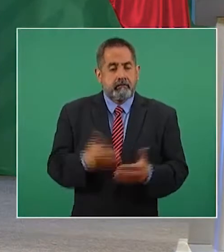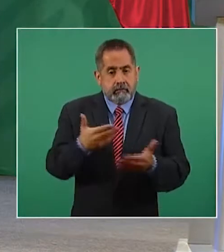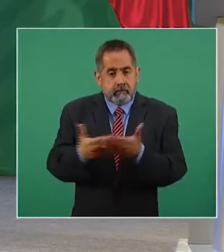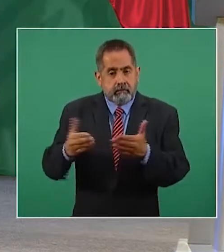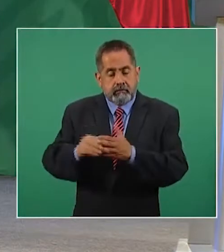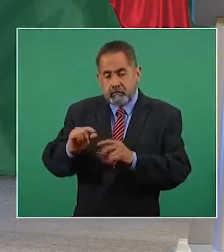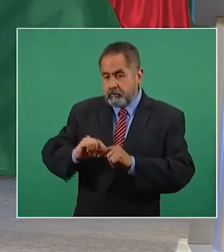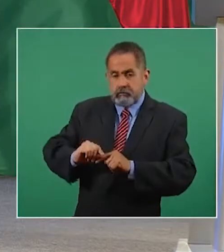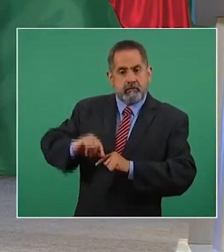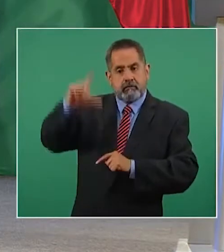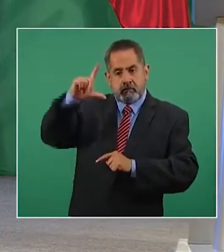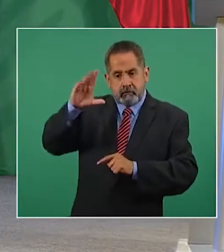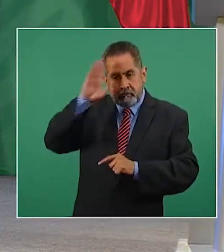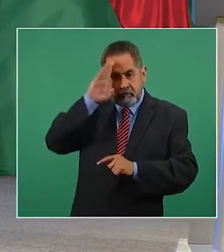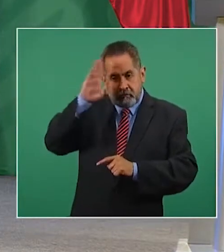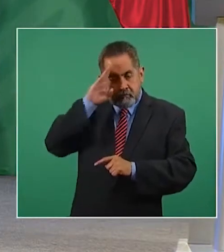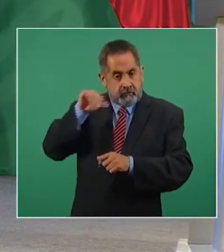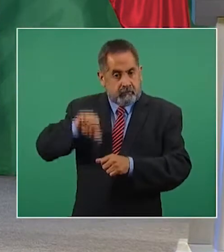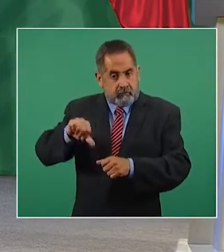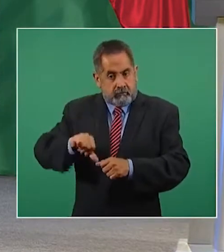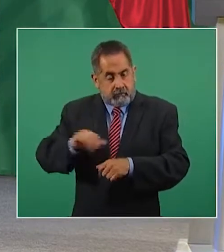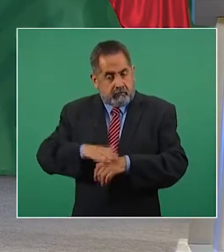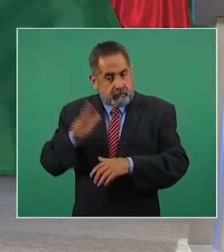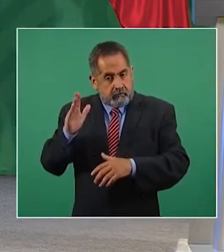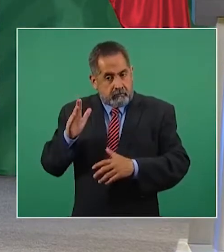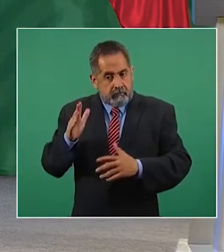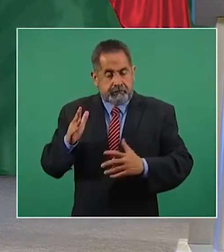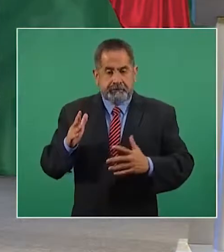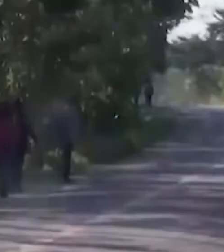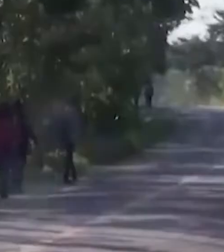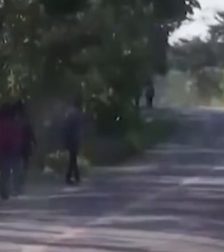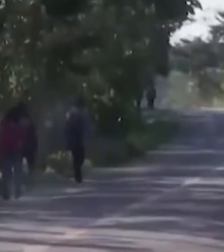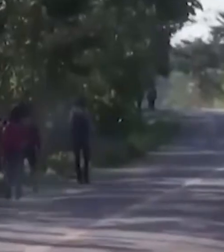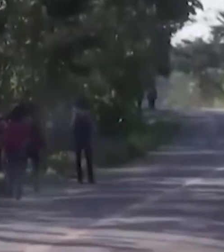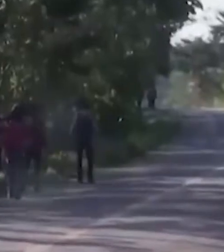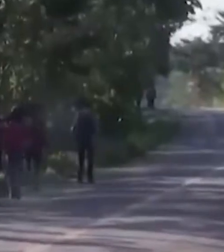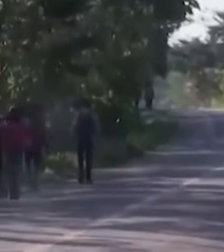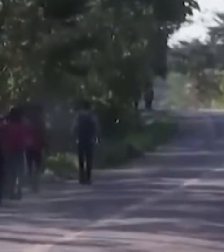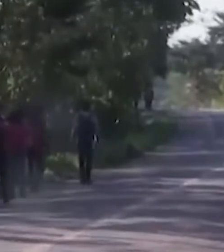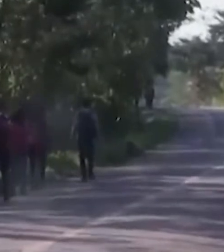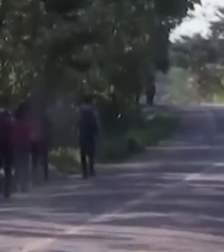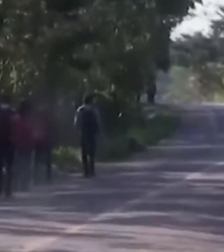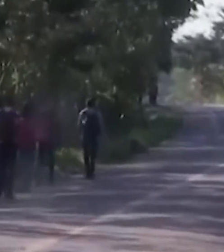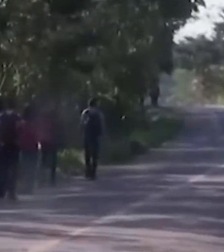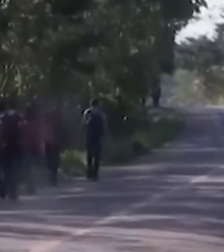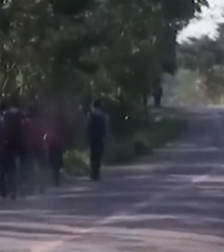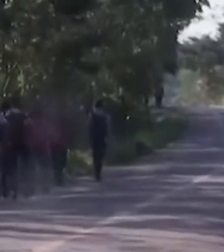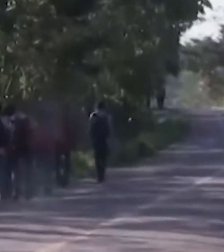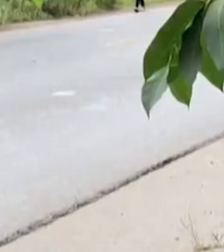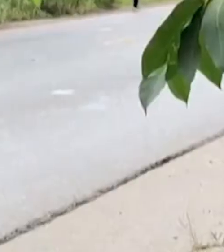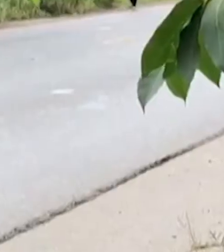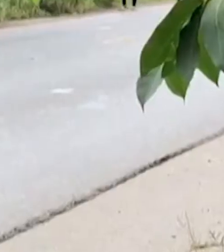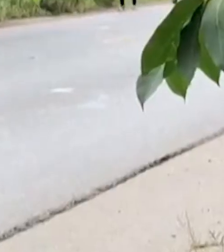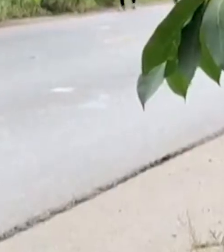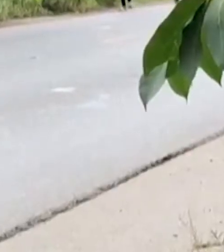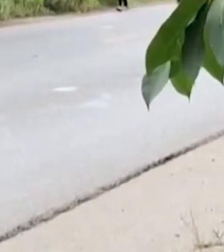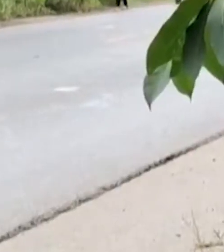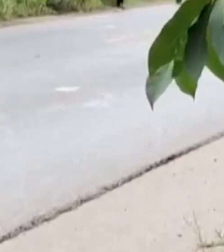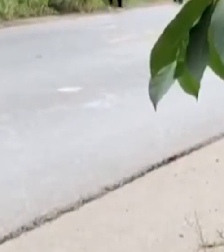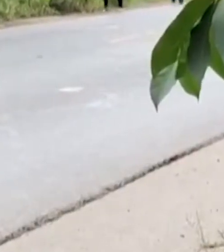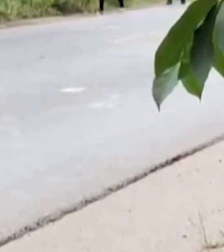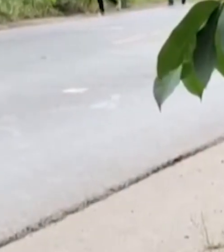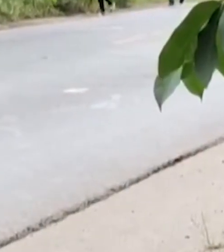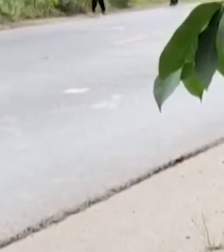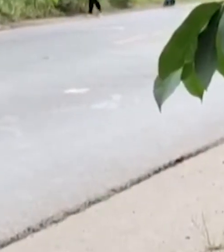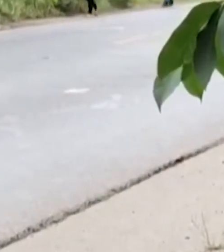aumentará la presencia de elementos de las Fuerzas Armadas en dicha región para evitar que los migrantes tengan algún problema de inseguridad en su paso